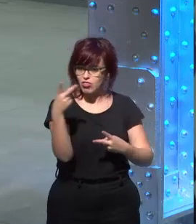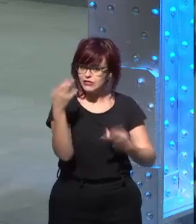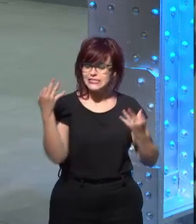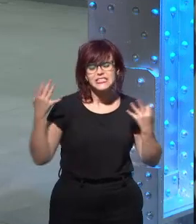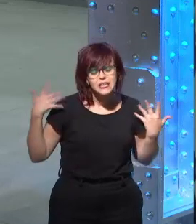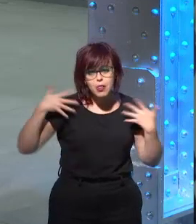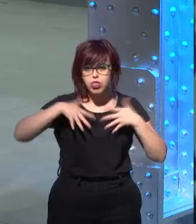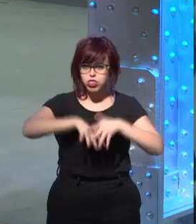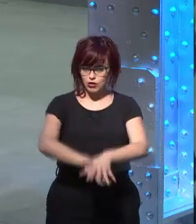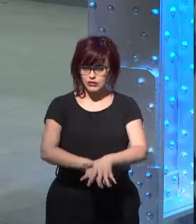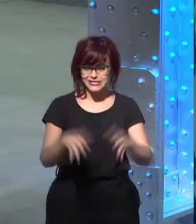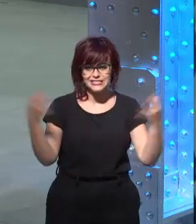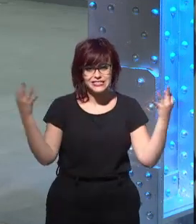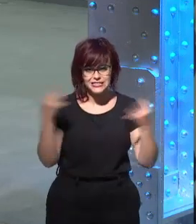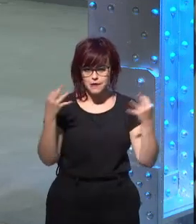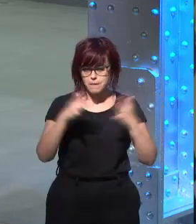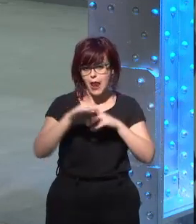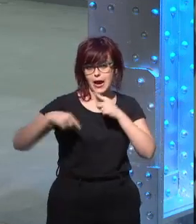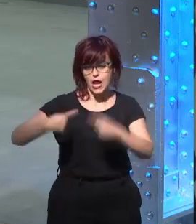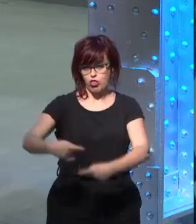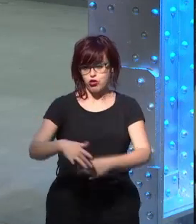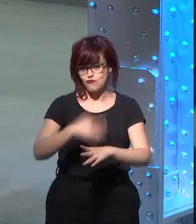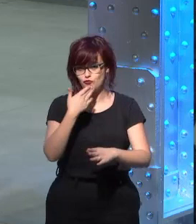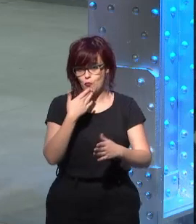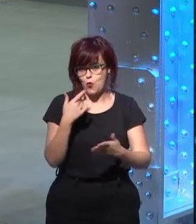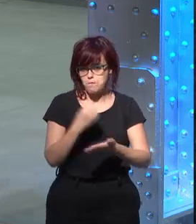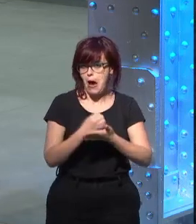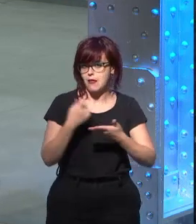las dos inteligencias que nos van a marcar como generación.